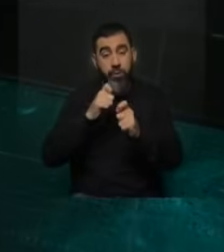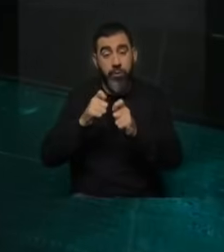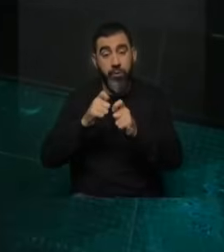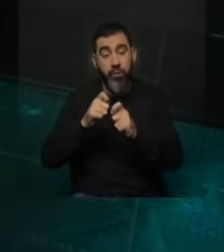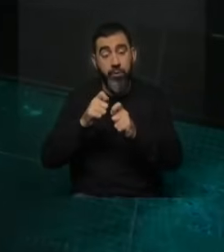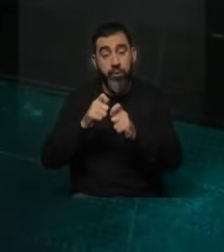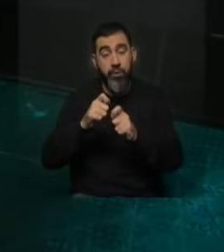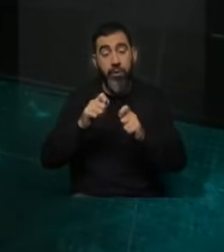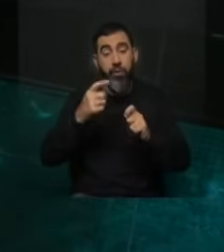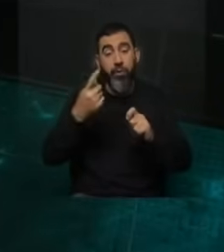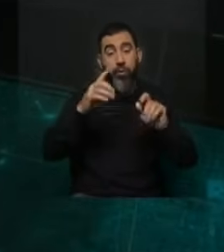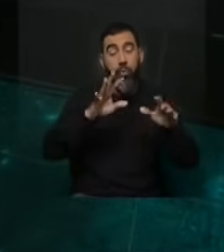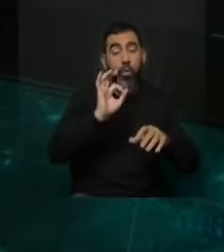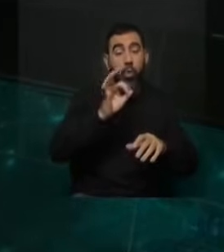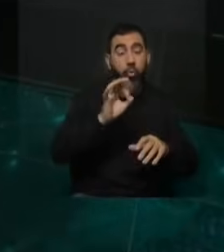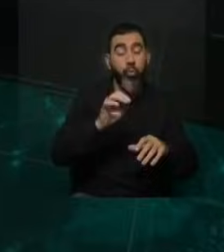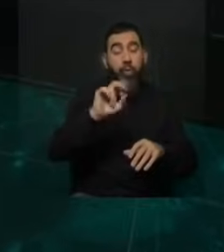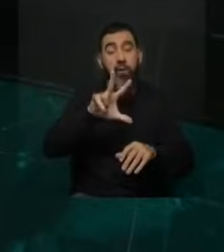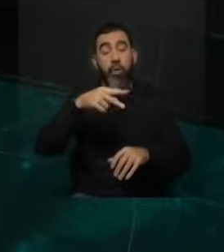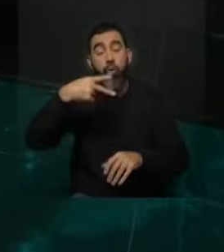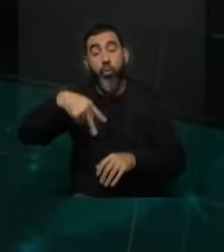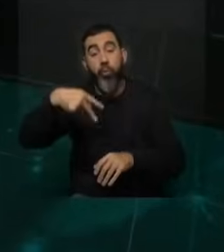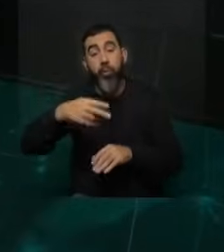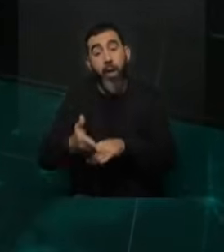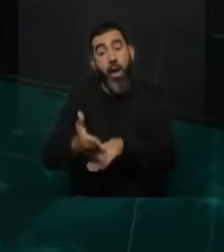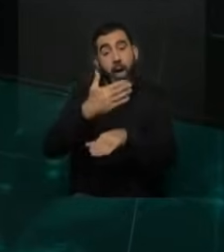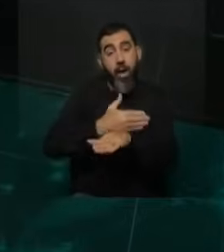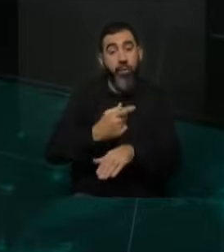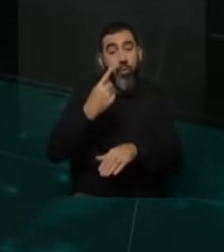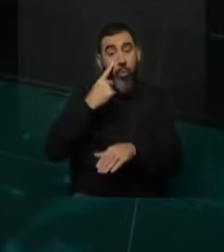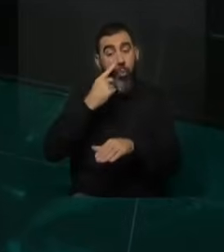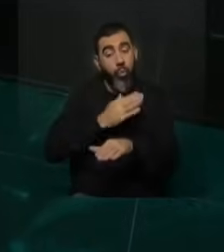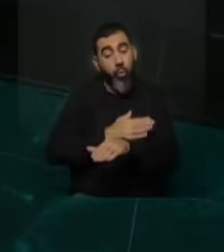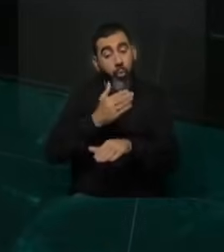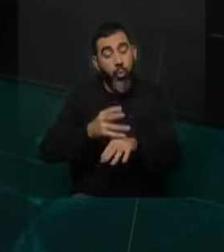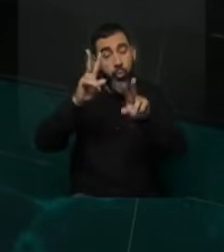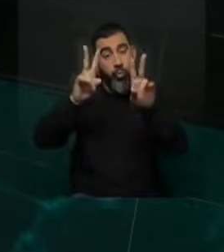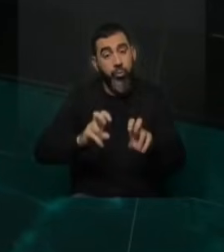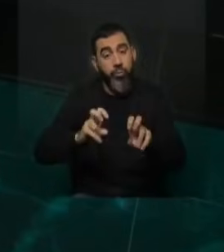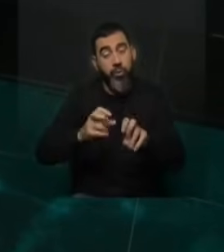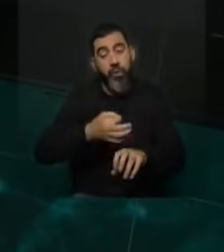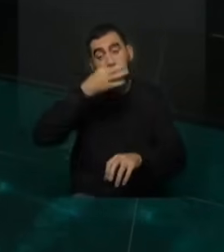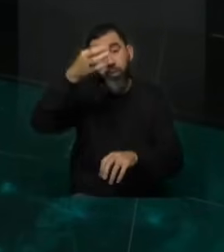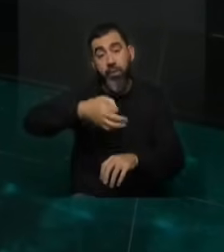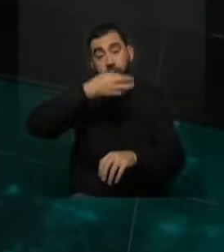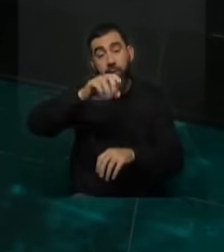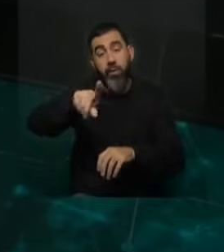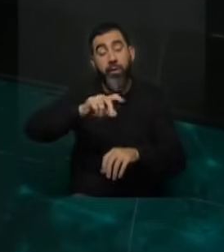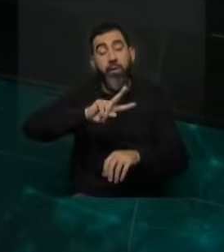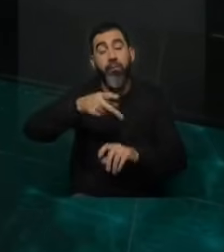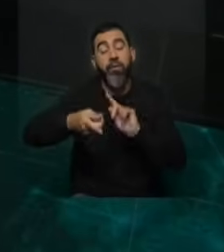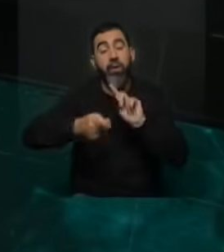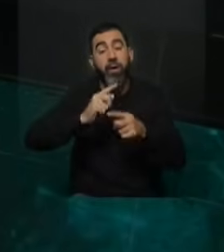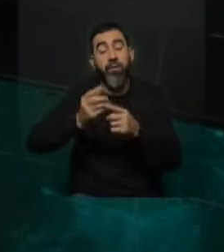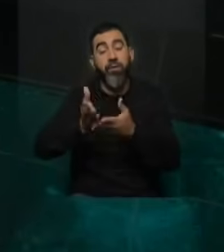realizada entre el 19 de octubre y el 3 de noviembre antes de que se conocieran las repercusiones de las declaraciones de la ex vicecanciller